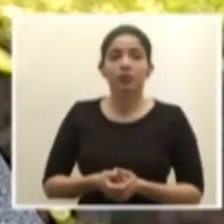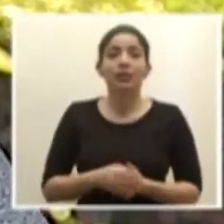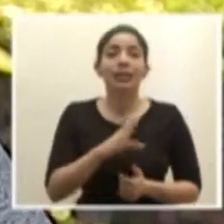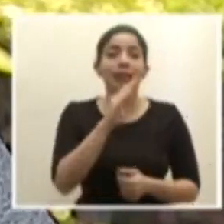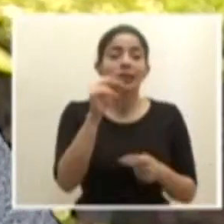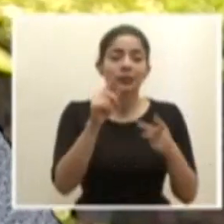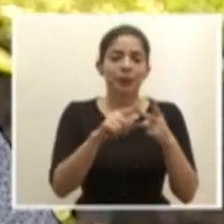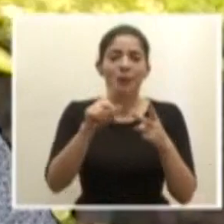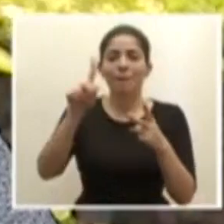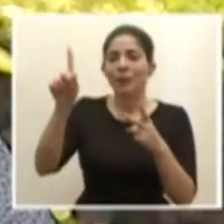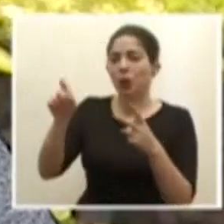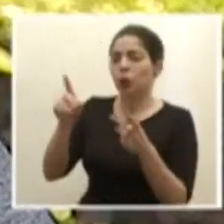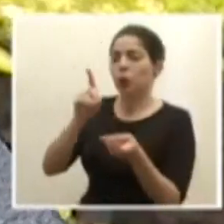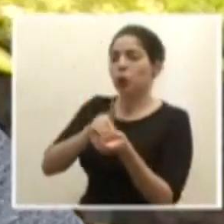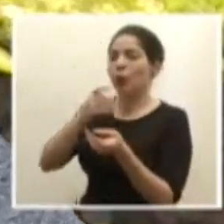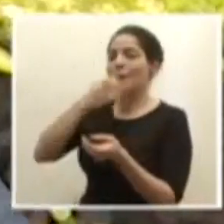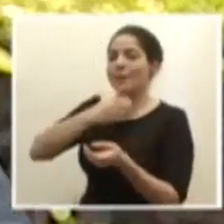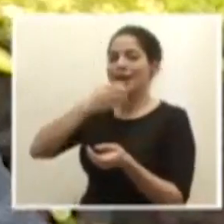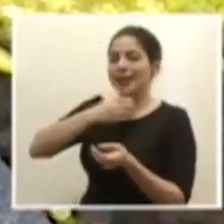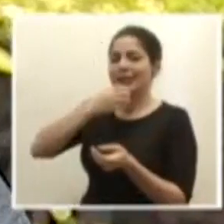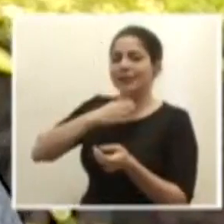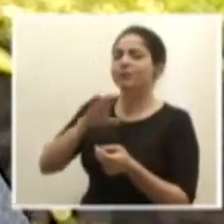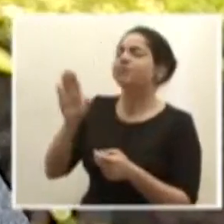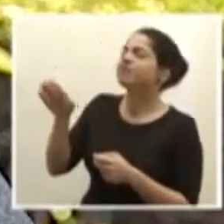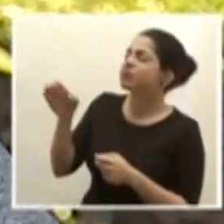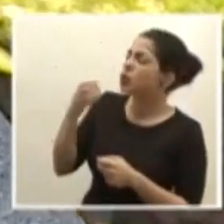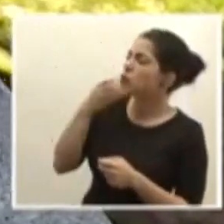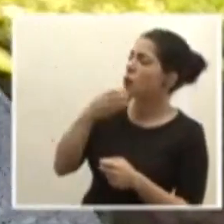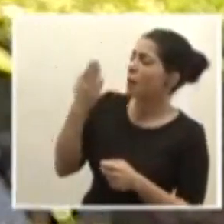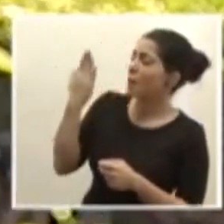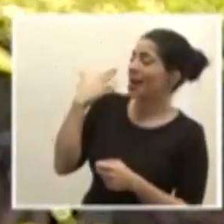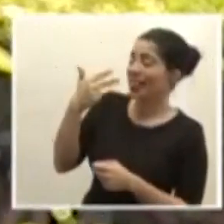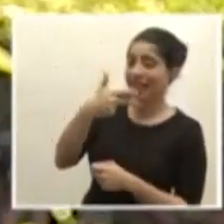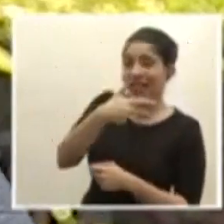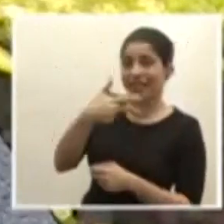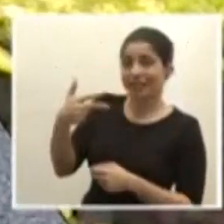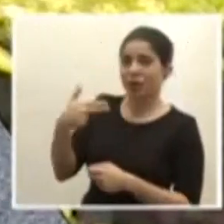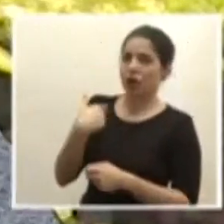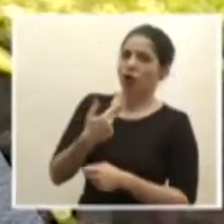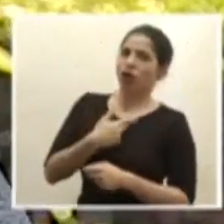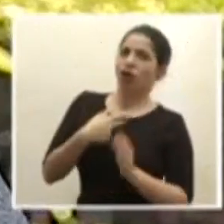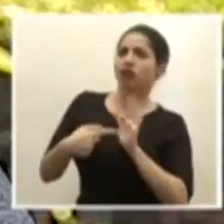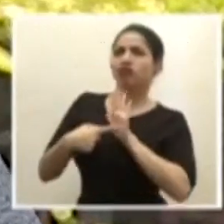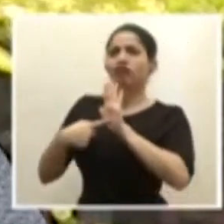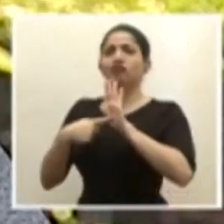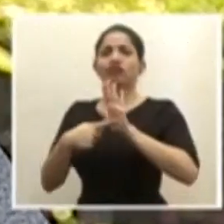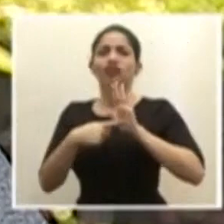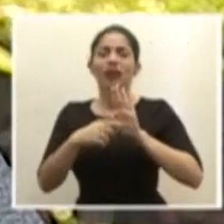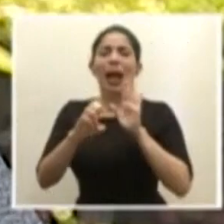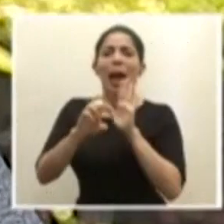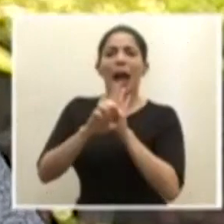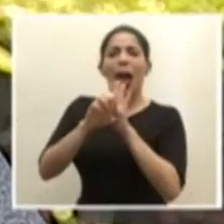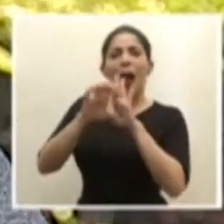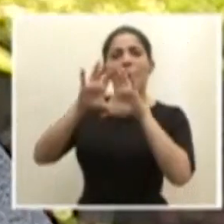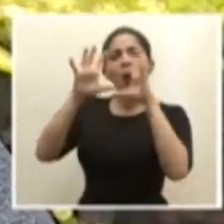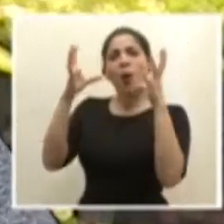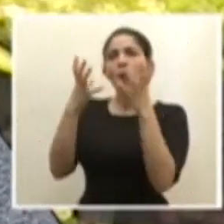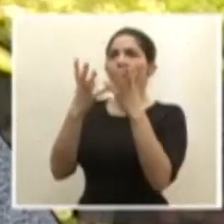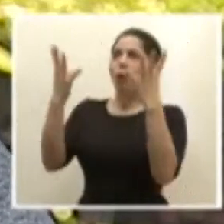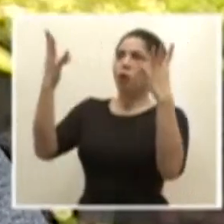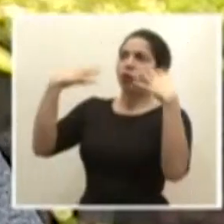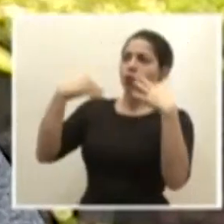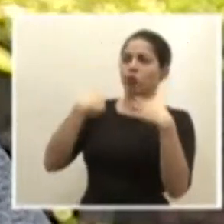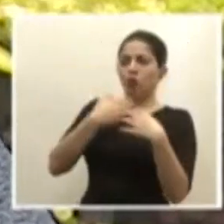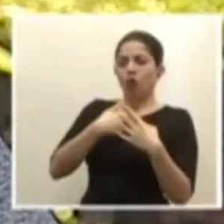Y mi segunda pregunta para el doctor Macaya. Don Román, hace 3 semanas éramos ejemplo mundial por la forma en que estábamos